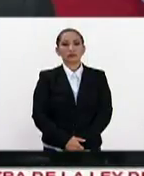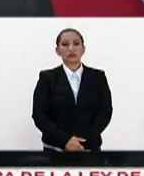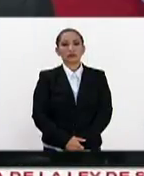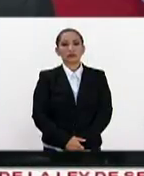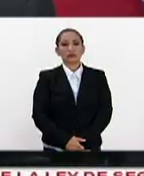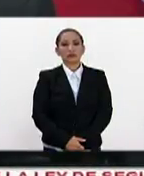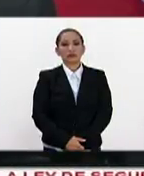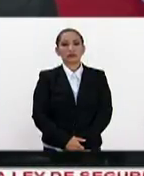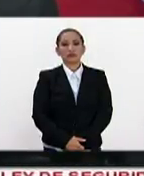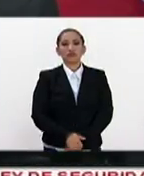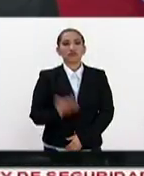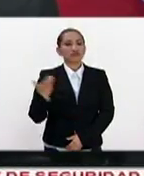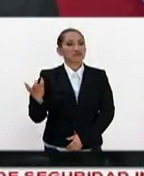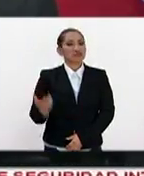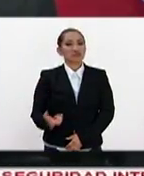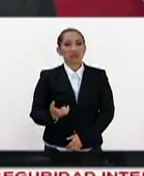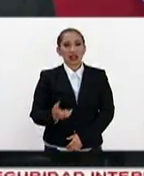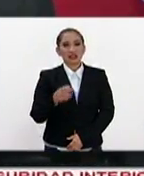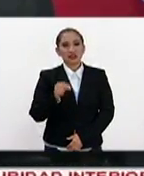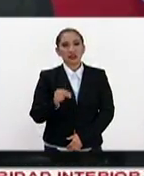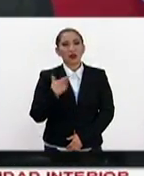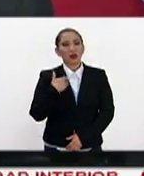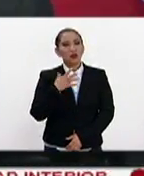Mexico will not pay for a wall.